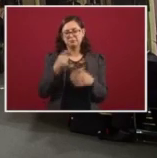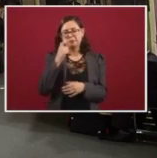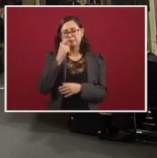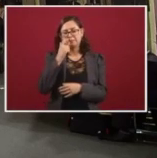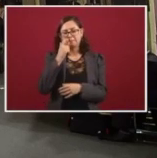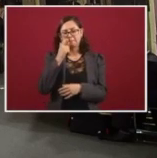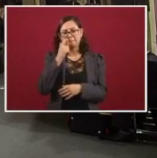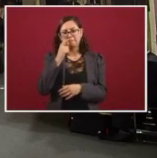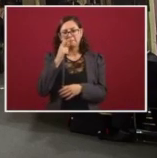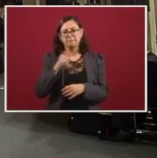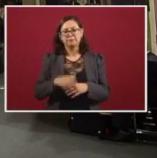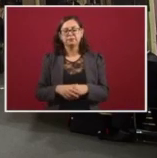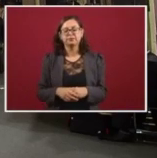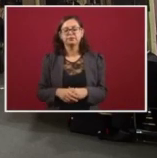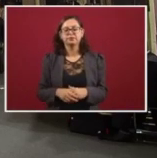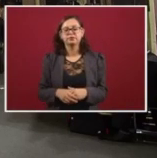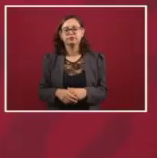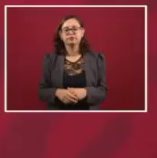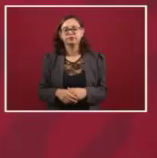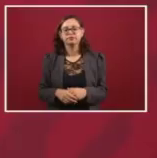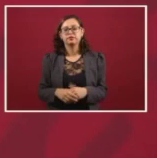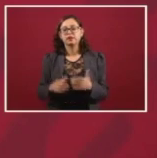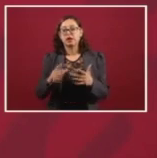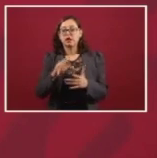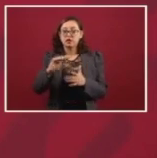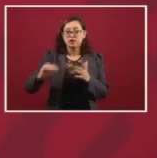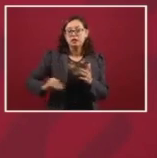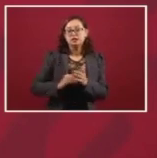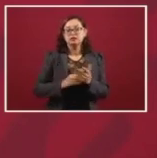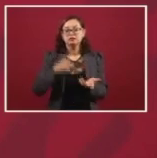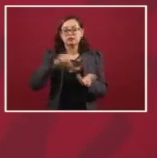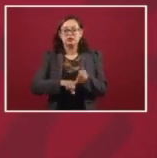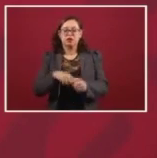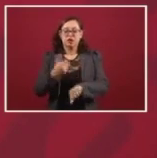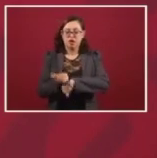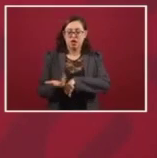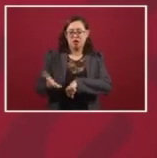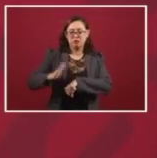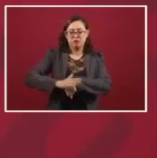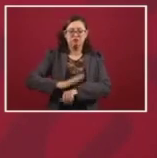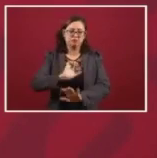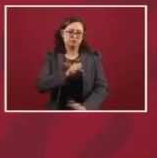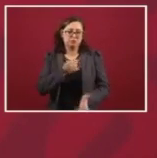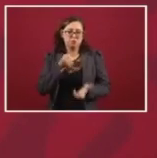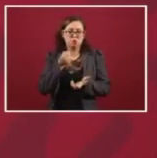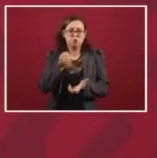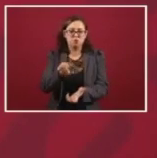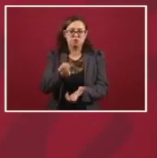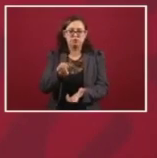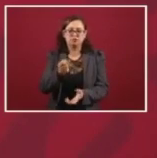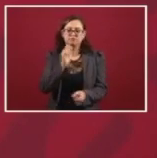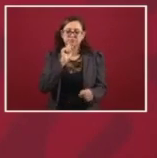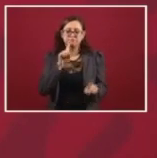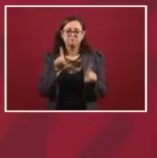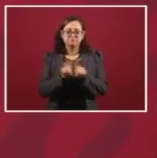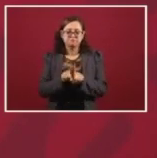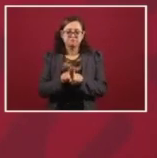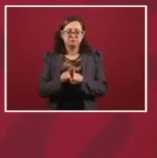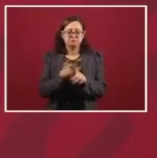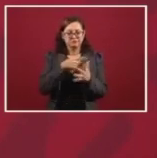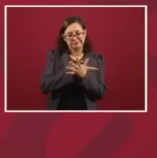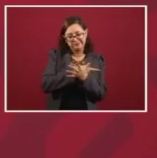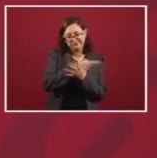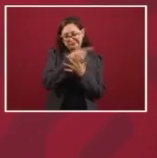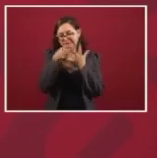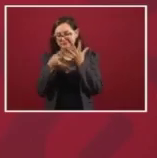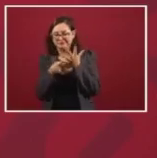se incluyó un área administrativa de recursos con ese propósito.